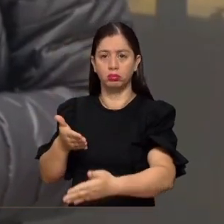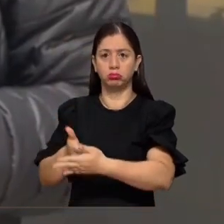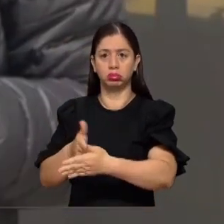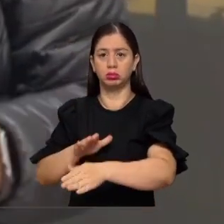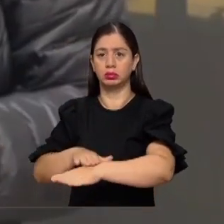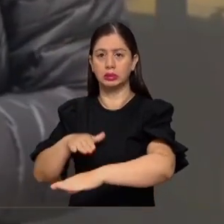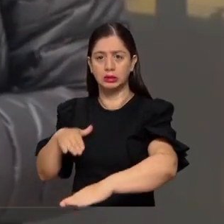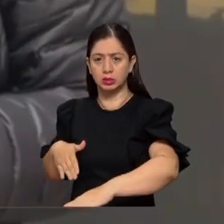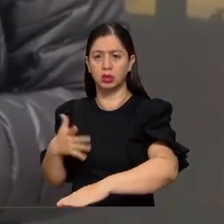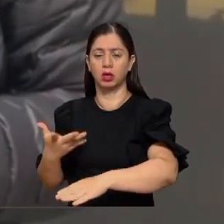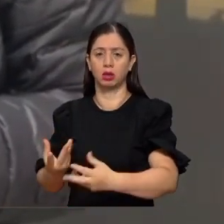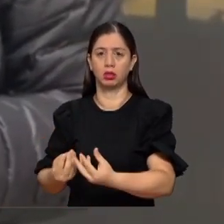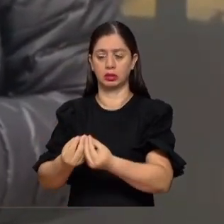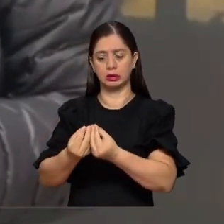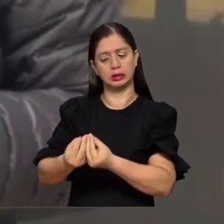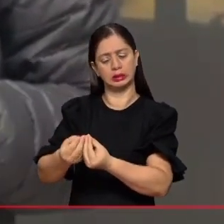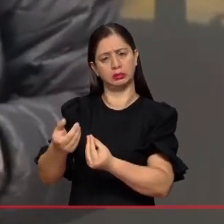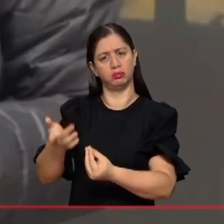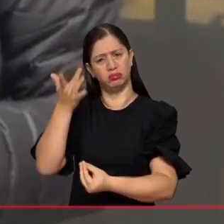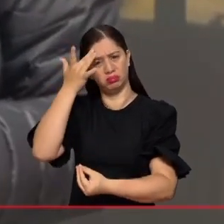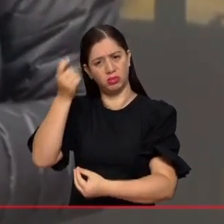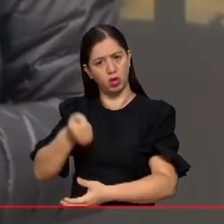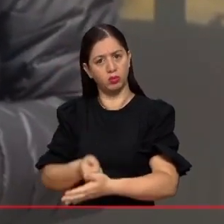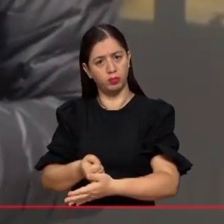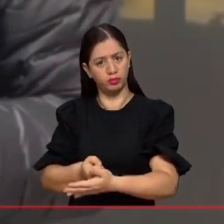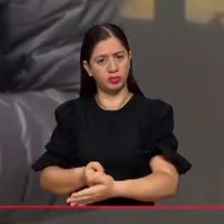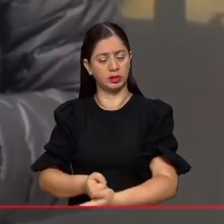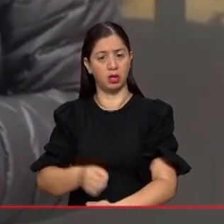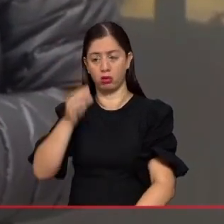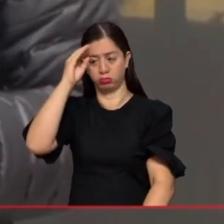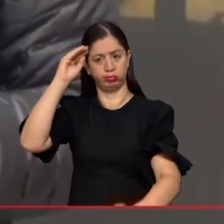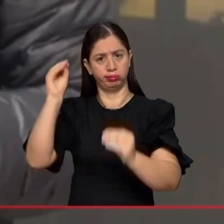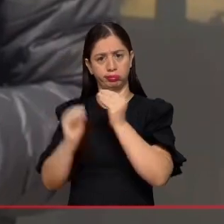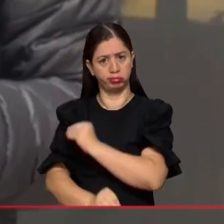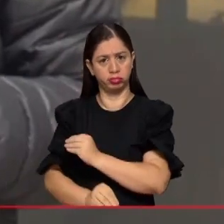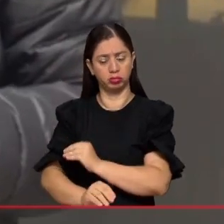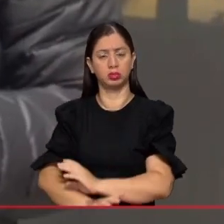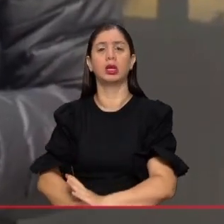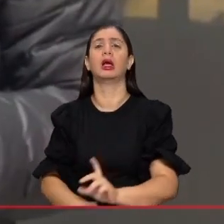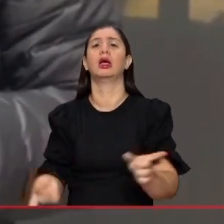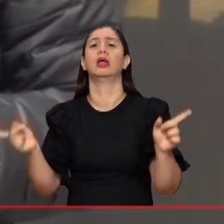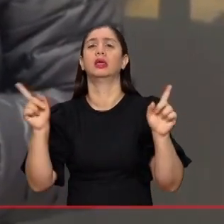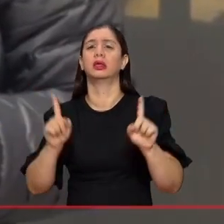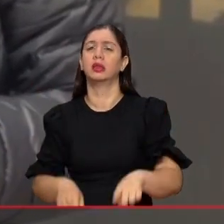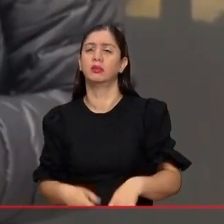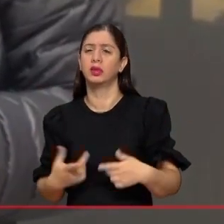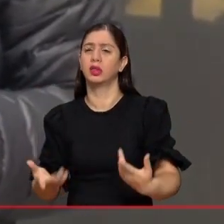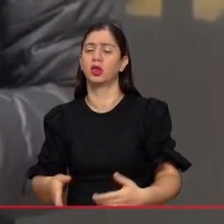motivaron la comisión de estos hechos, insisto, repudiables, sino también para definir